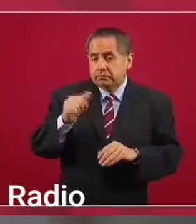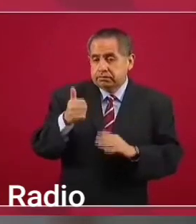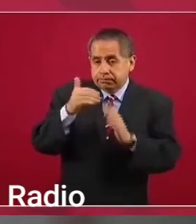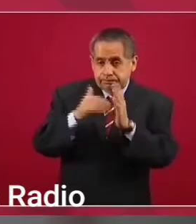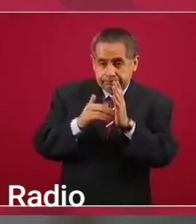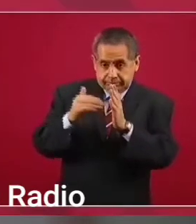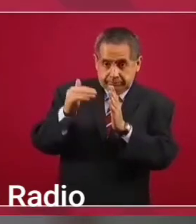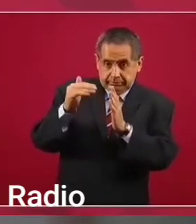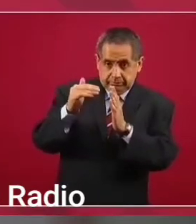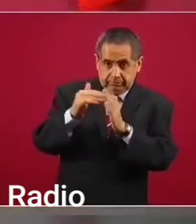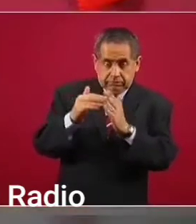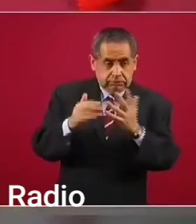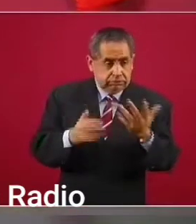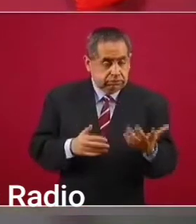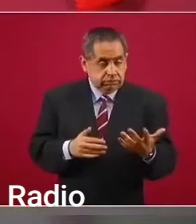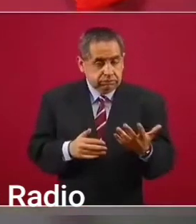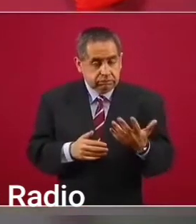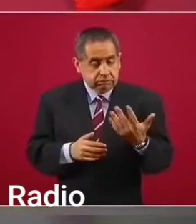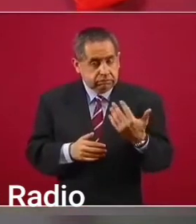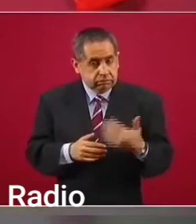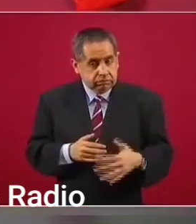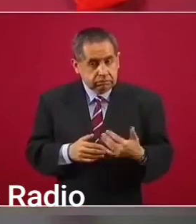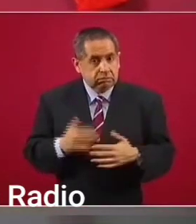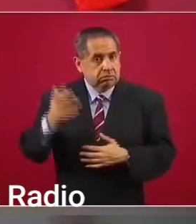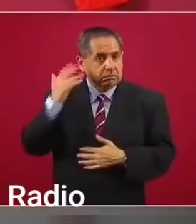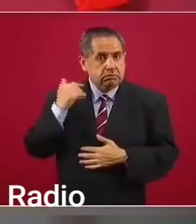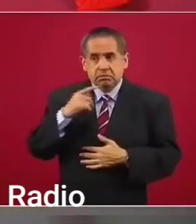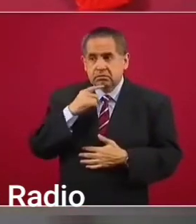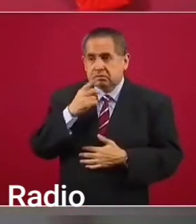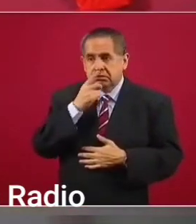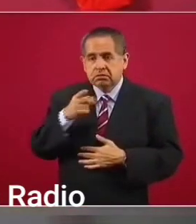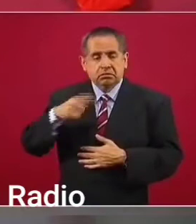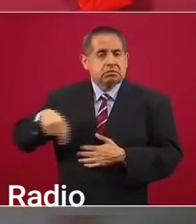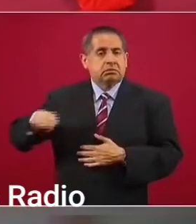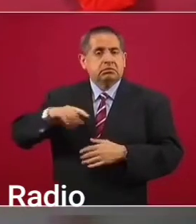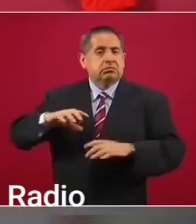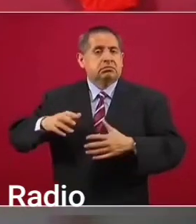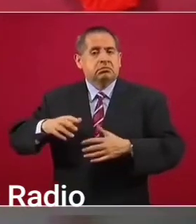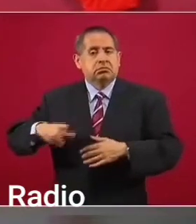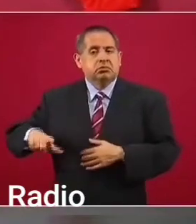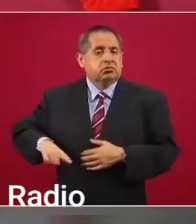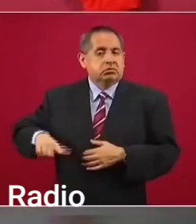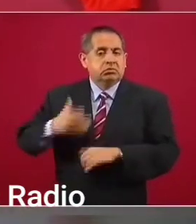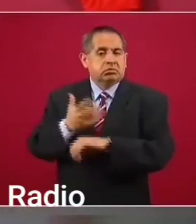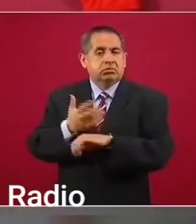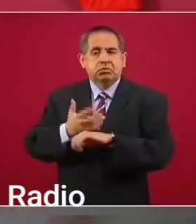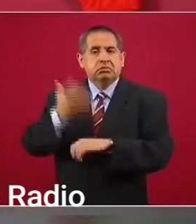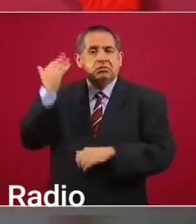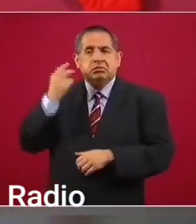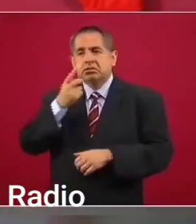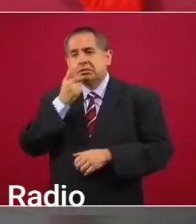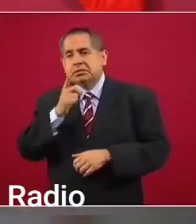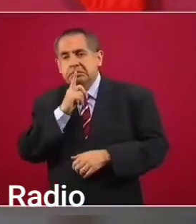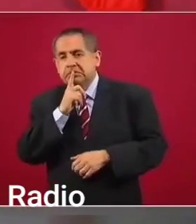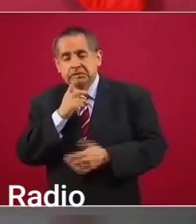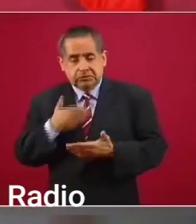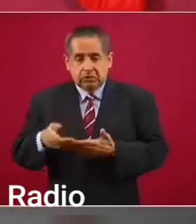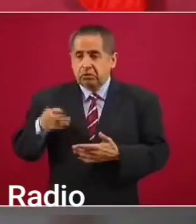Esto no se había dicho por parte del gobierno de Estados Unidos.